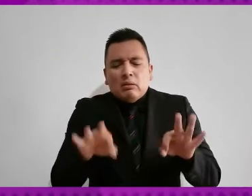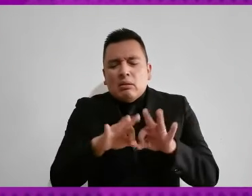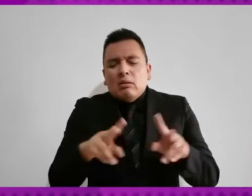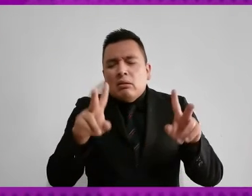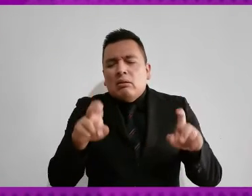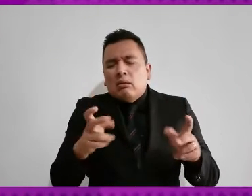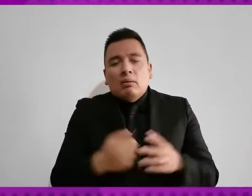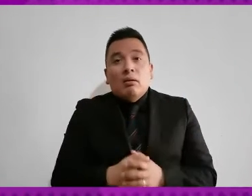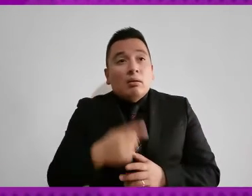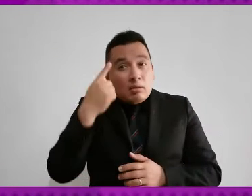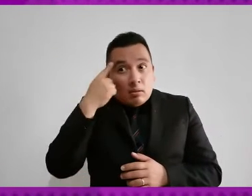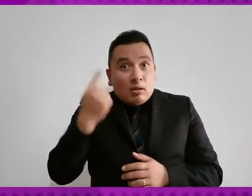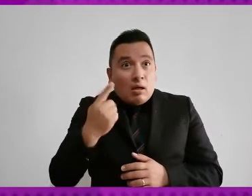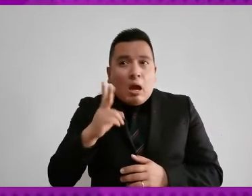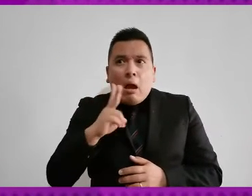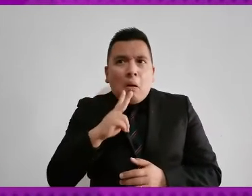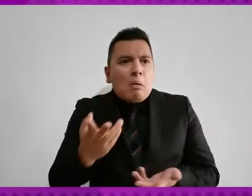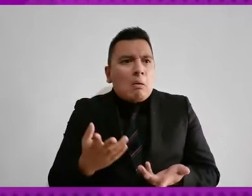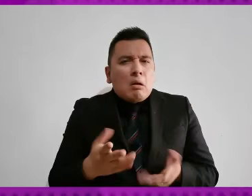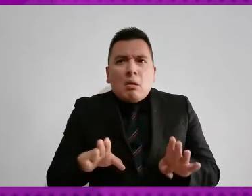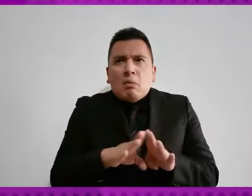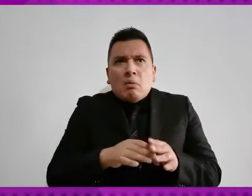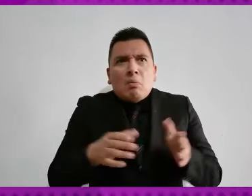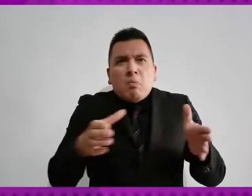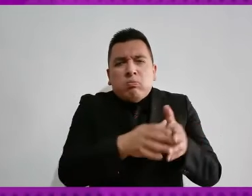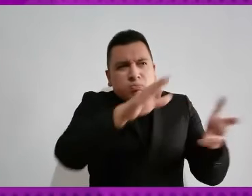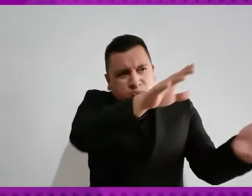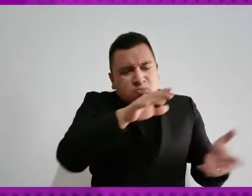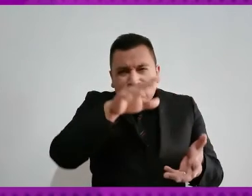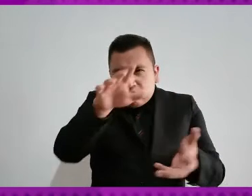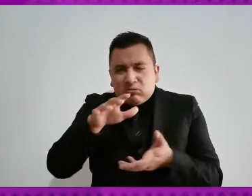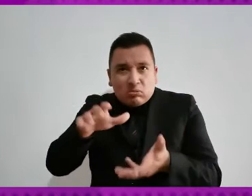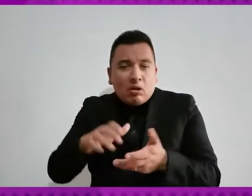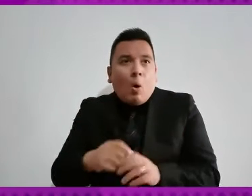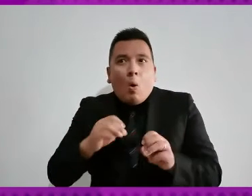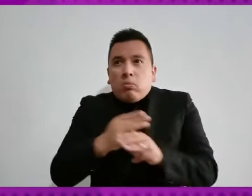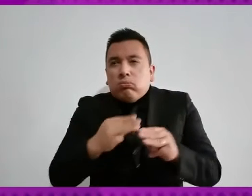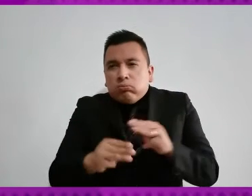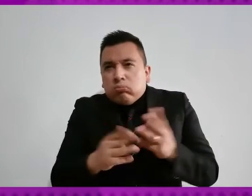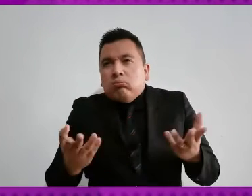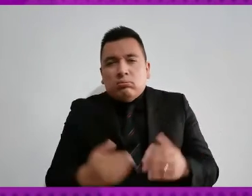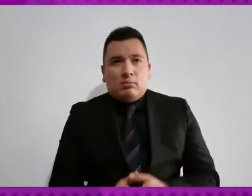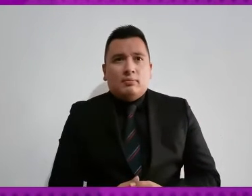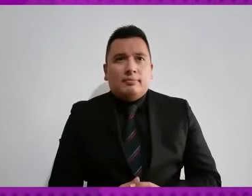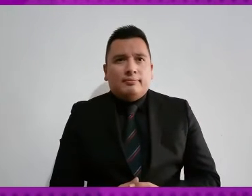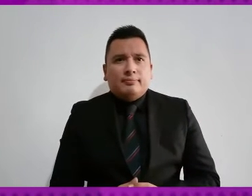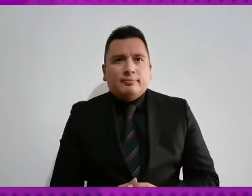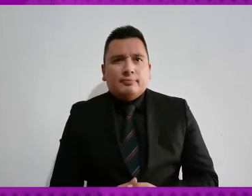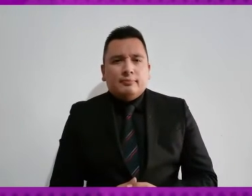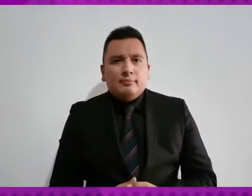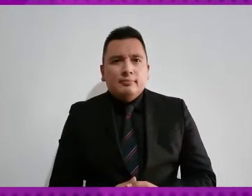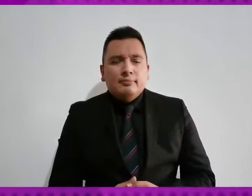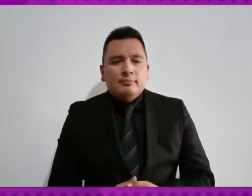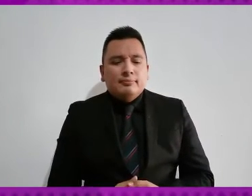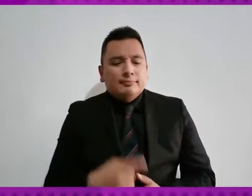el tema de los mecanismos de recolección de paquetes electorales, de la utilización de los materiales mismos. Y en este